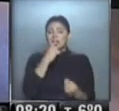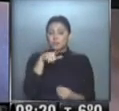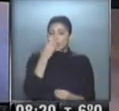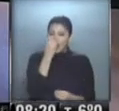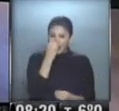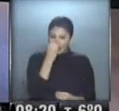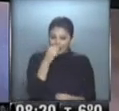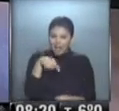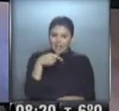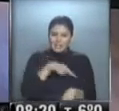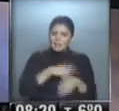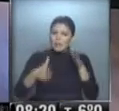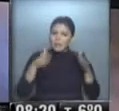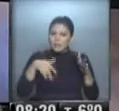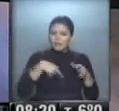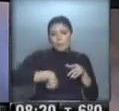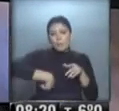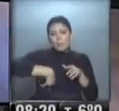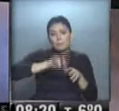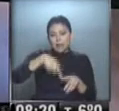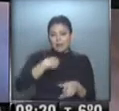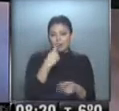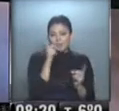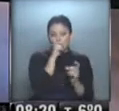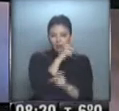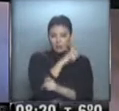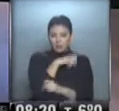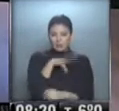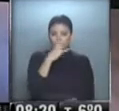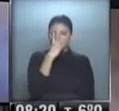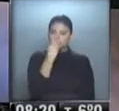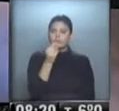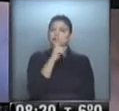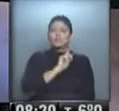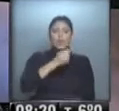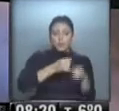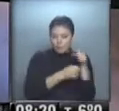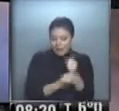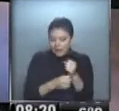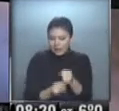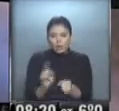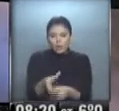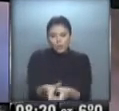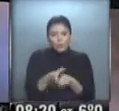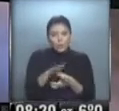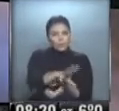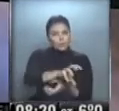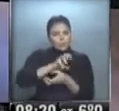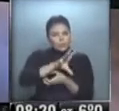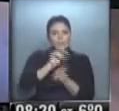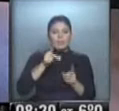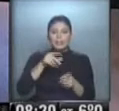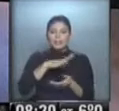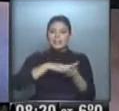alérgico es el que le va a causar más problemas aspirar plummer e ar no barrer aspirar y limpiar con un trapo